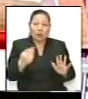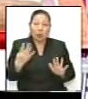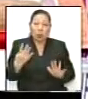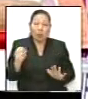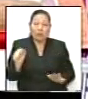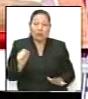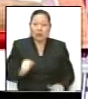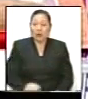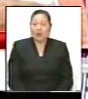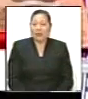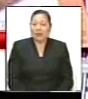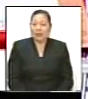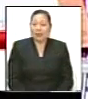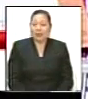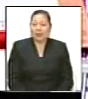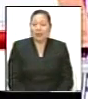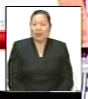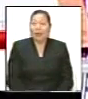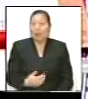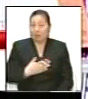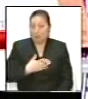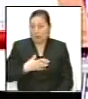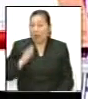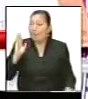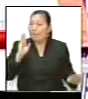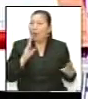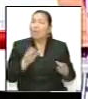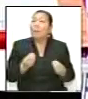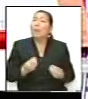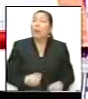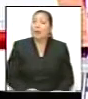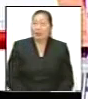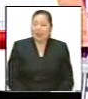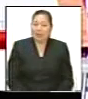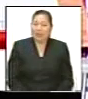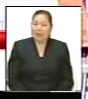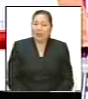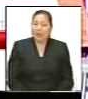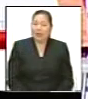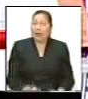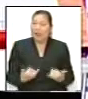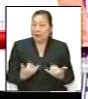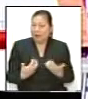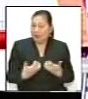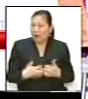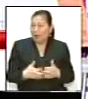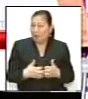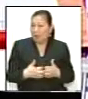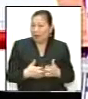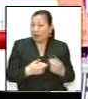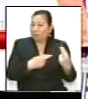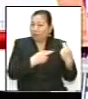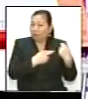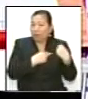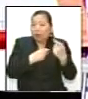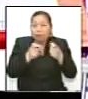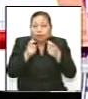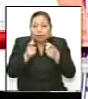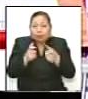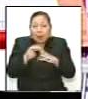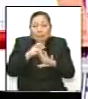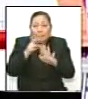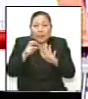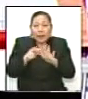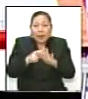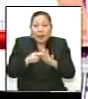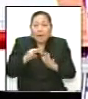8.879.169 soles. Situación que me preocupa. ¿Por qué me preocupa, Presidente? Porque esta empresa es la encargada de supervisar el proyecto